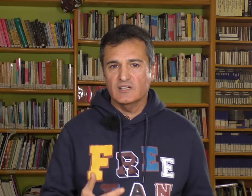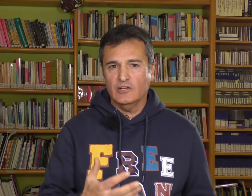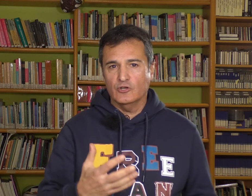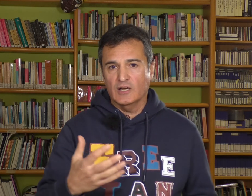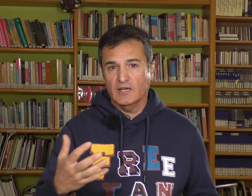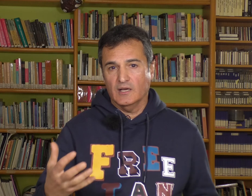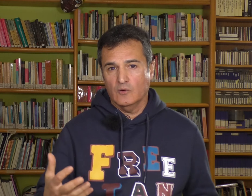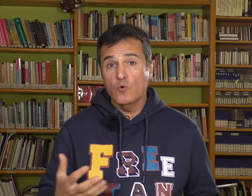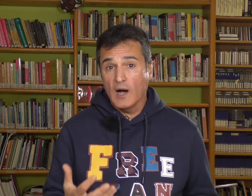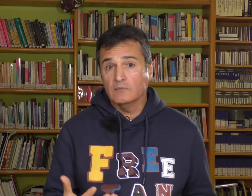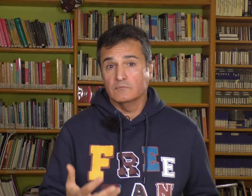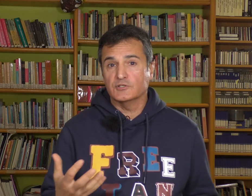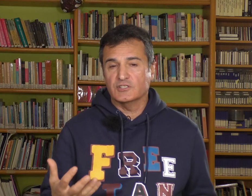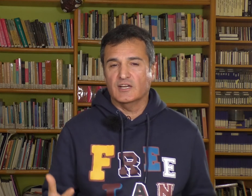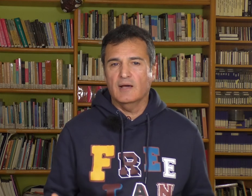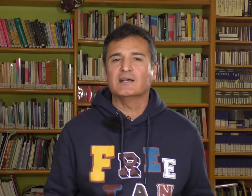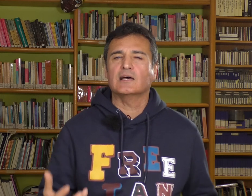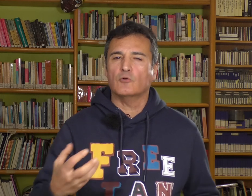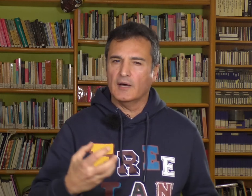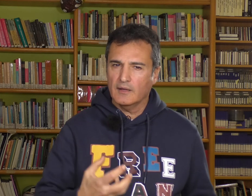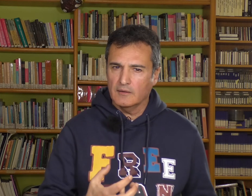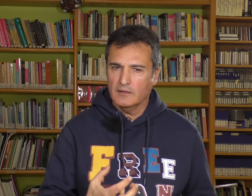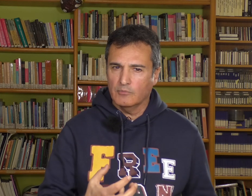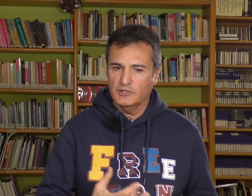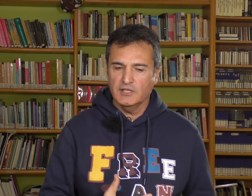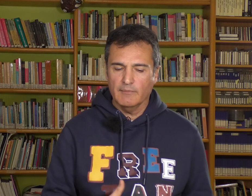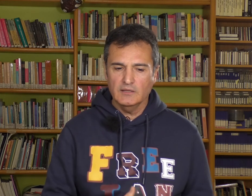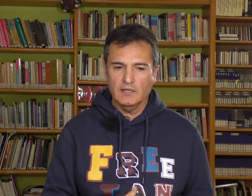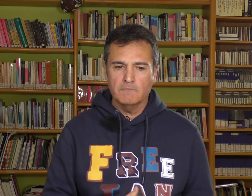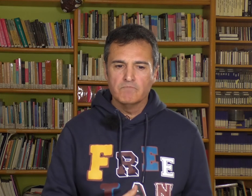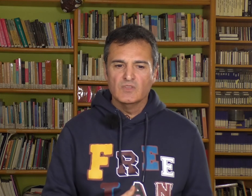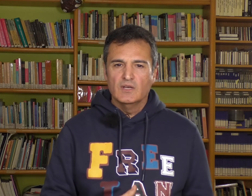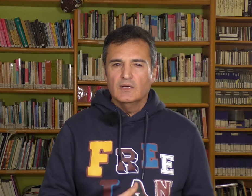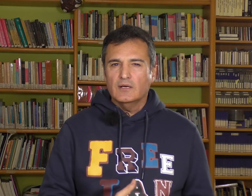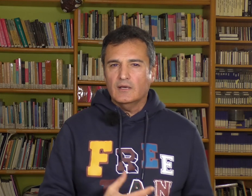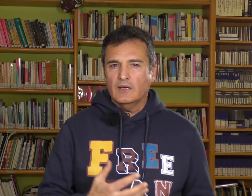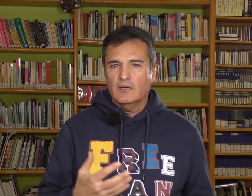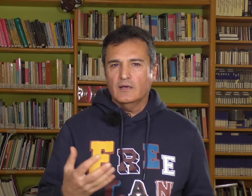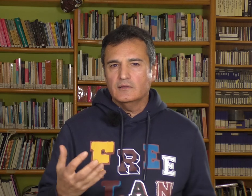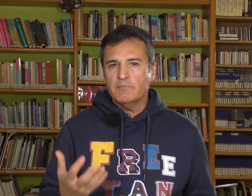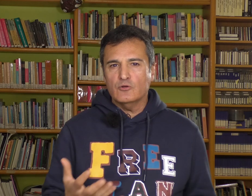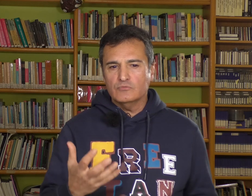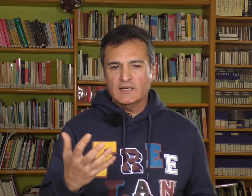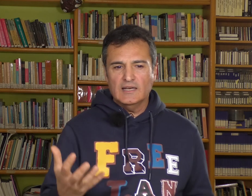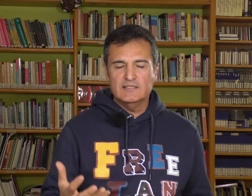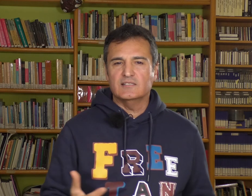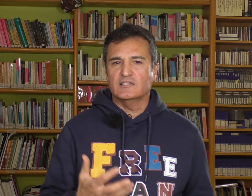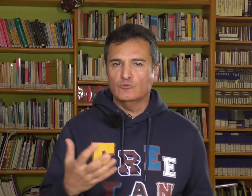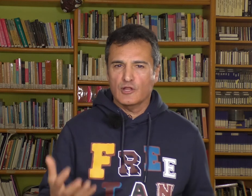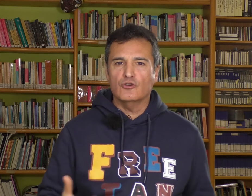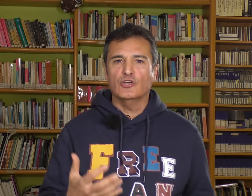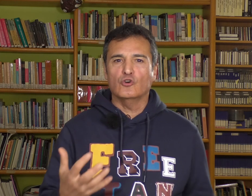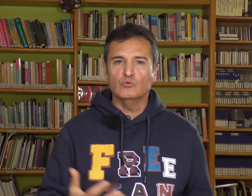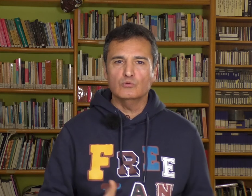en un escenario en el que Cuba pues estaría más arropada políticamente. Te pido un análisis